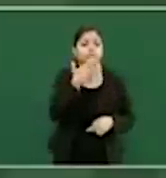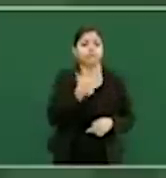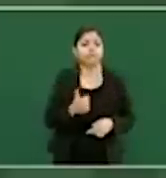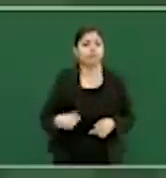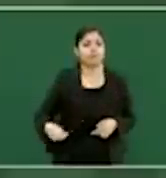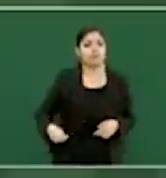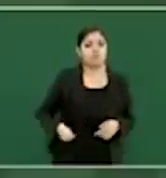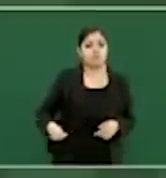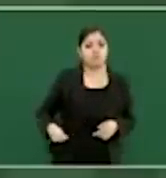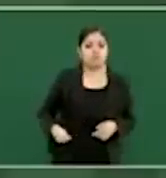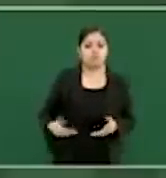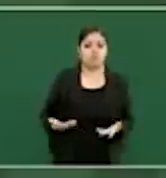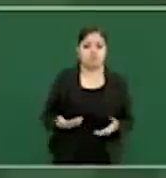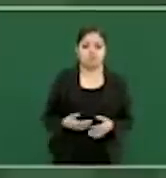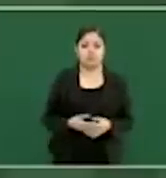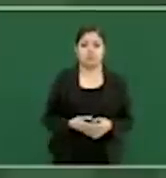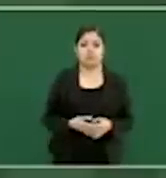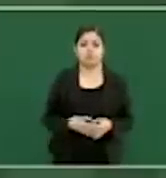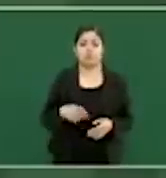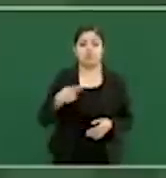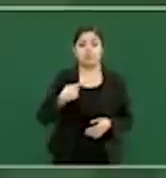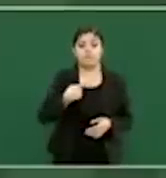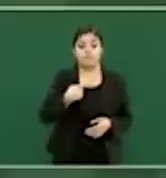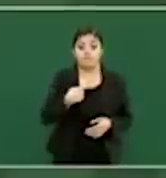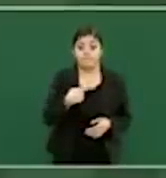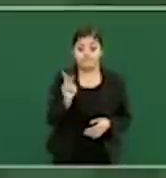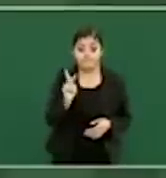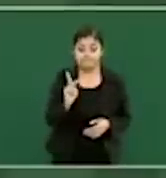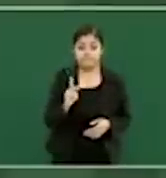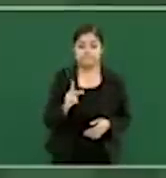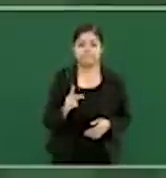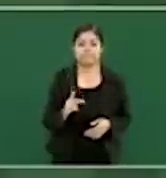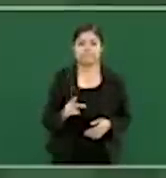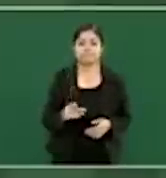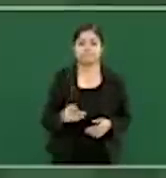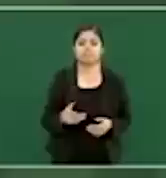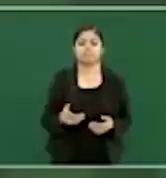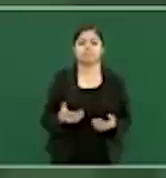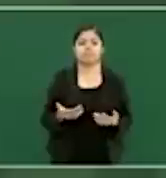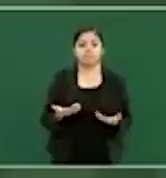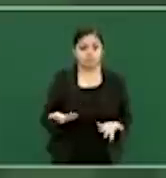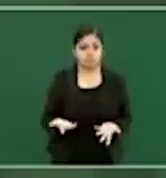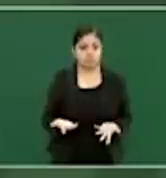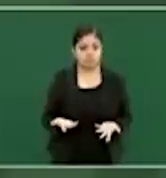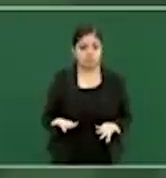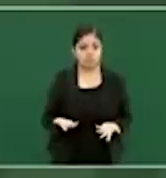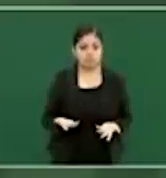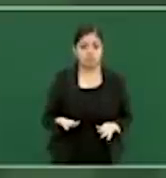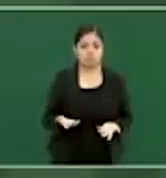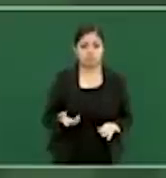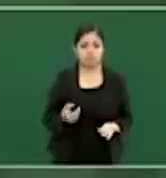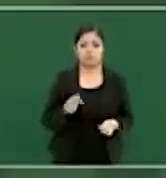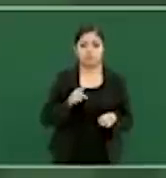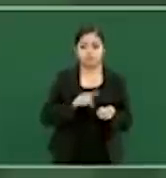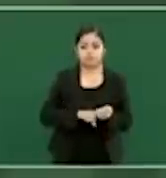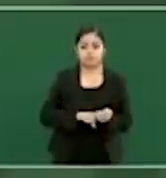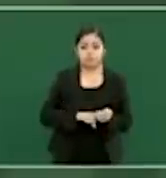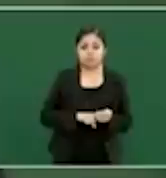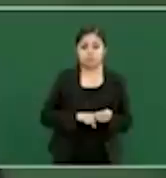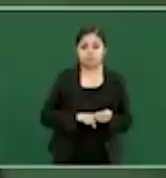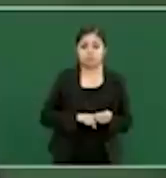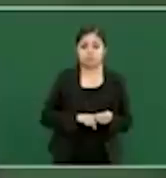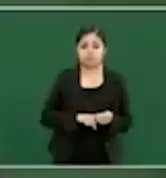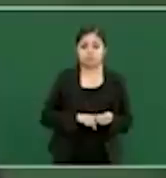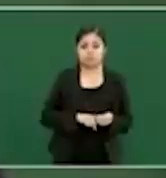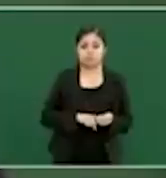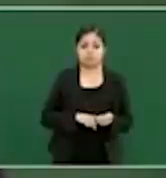desde luego, pero un reflejo de que sí, es un asunto que tiene que